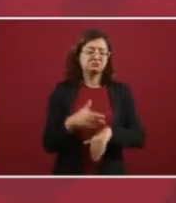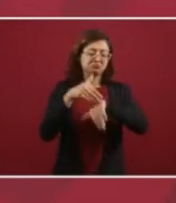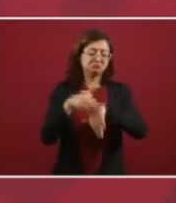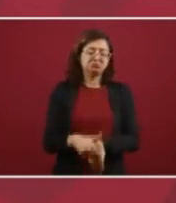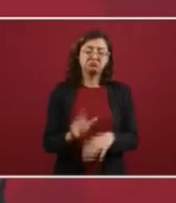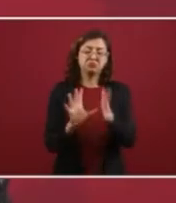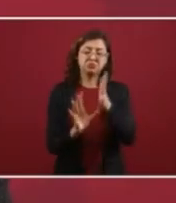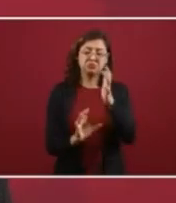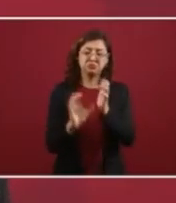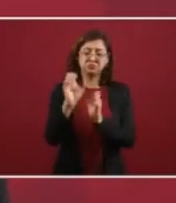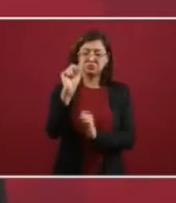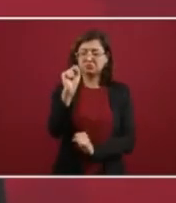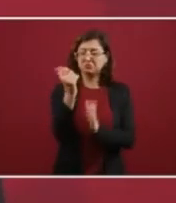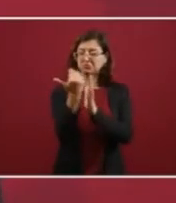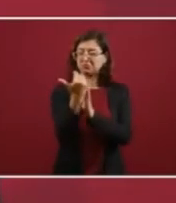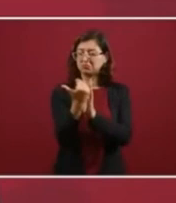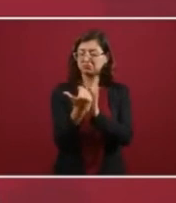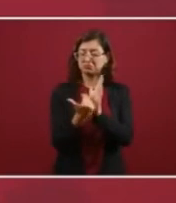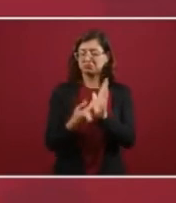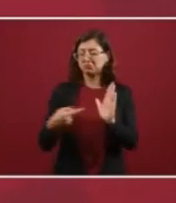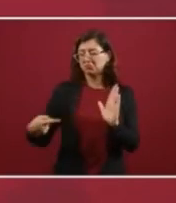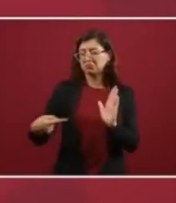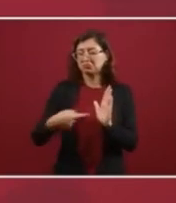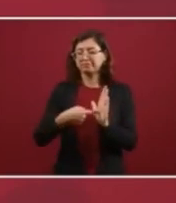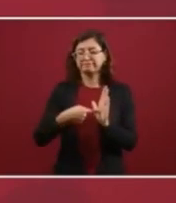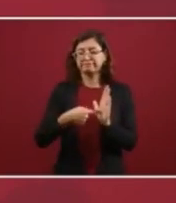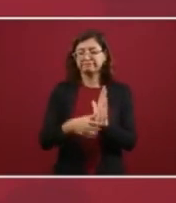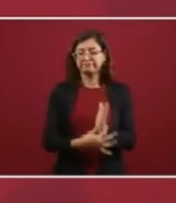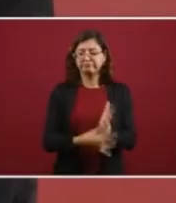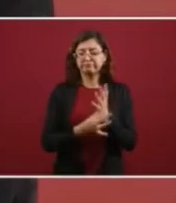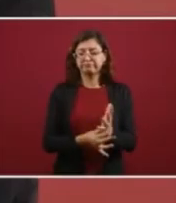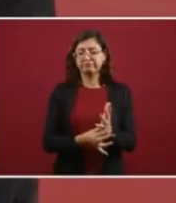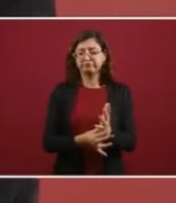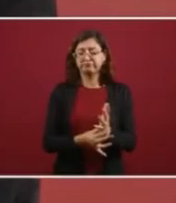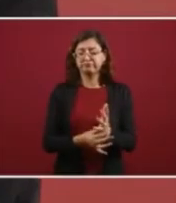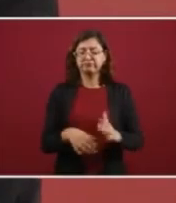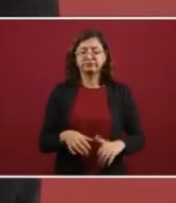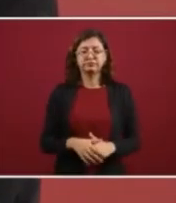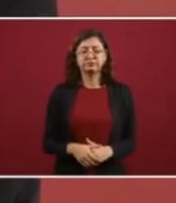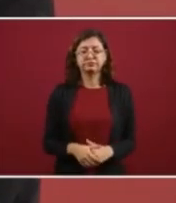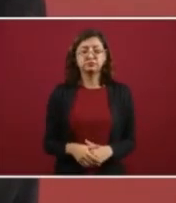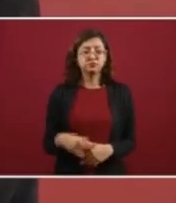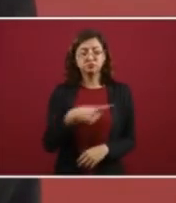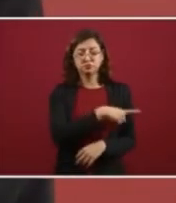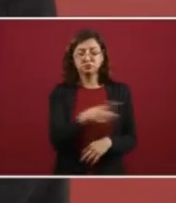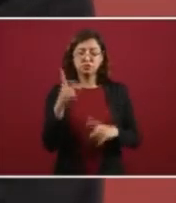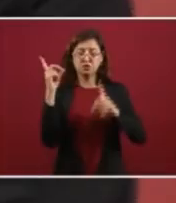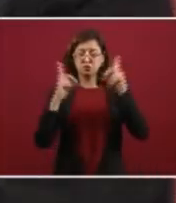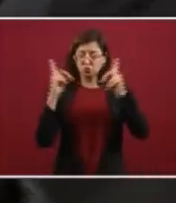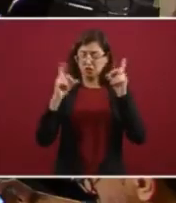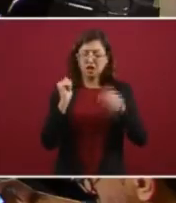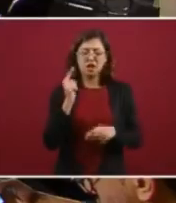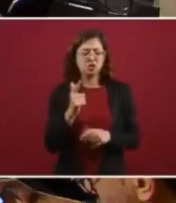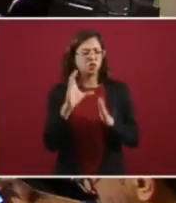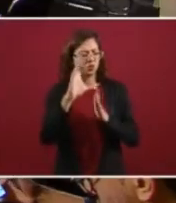que desapareció su interés cuando se integró el tema de la austeridad la cultura como dato luna nunca pero